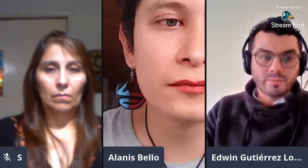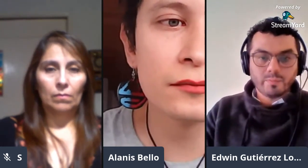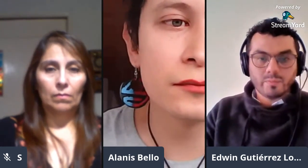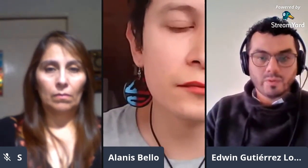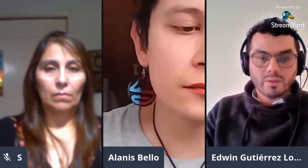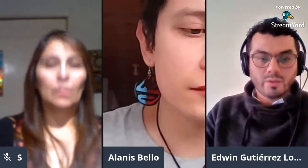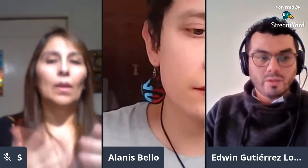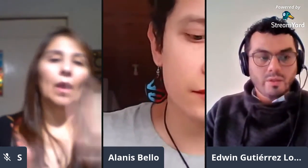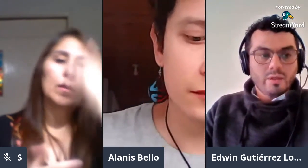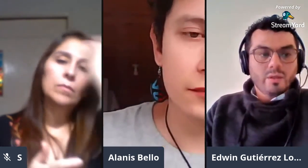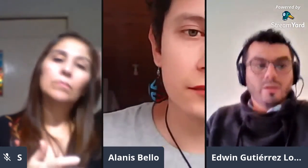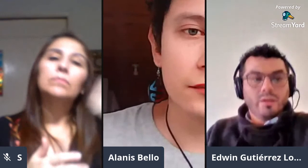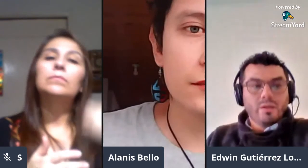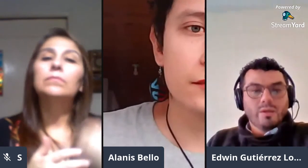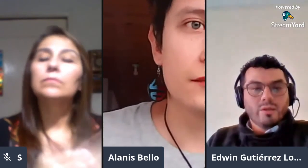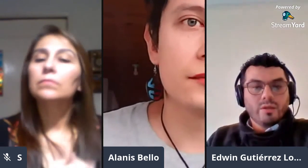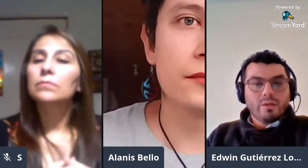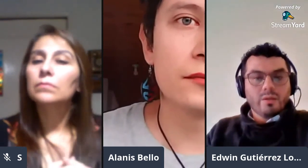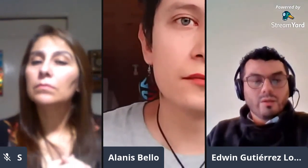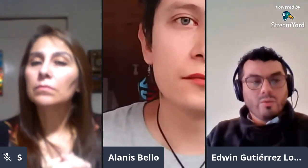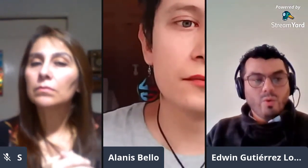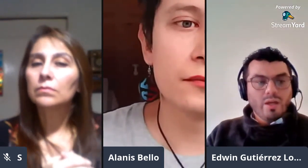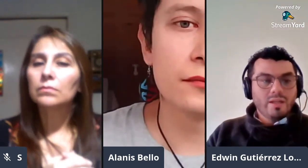Expone a la muerte a las personas más